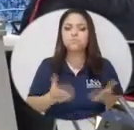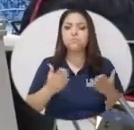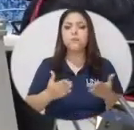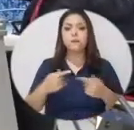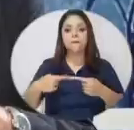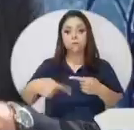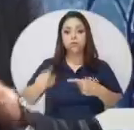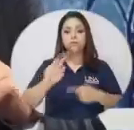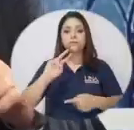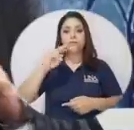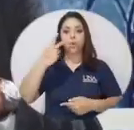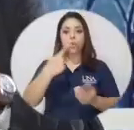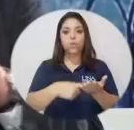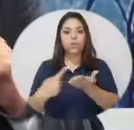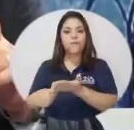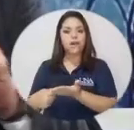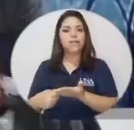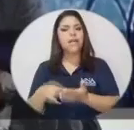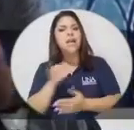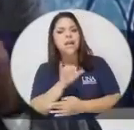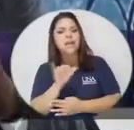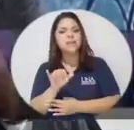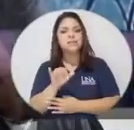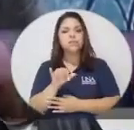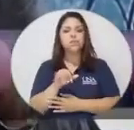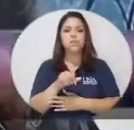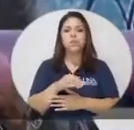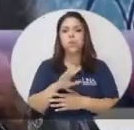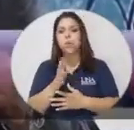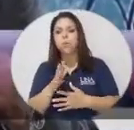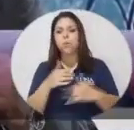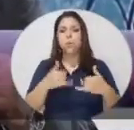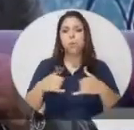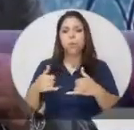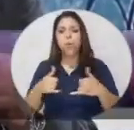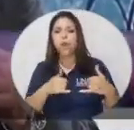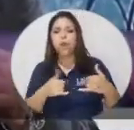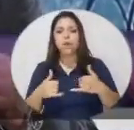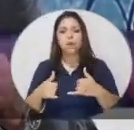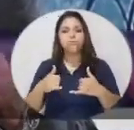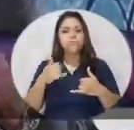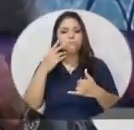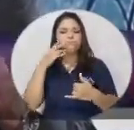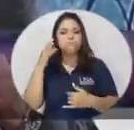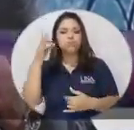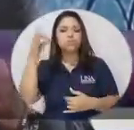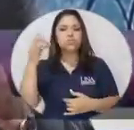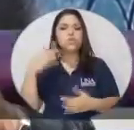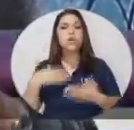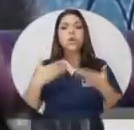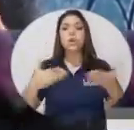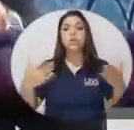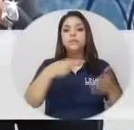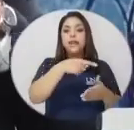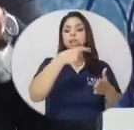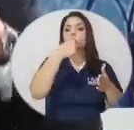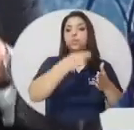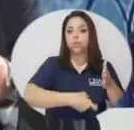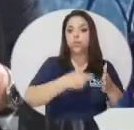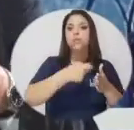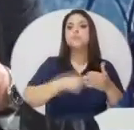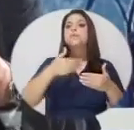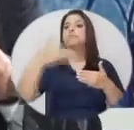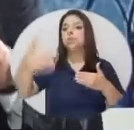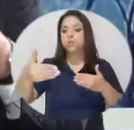segundo debate. Entonces, ese juego va a traer que él vaya a tratar de jugar con elementos muy duros en ciertos momentos. Cierro